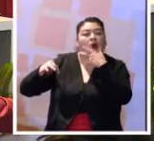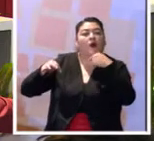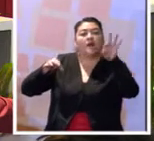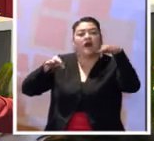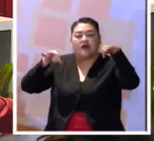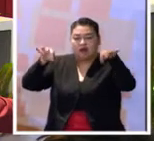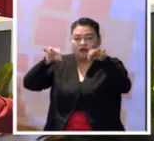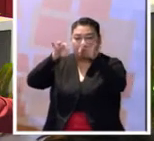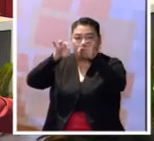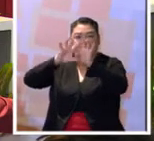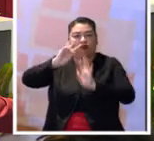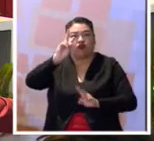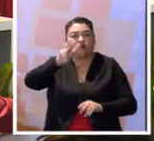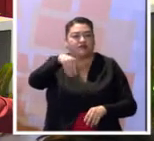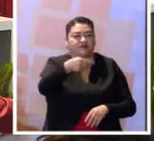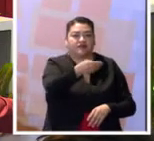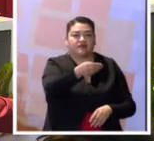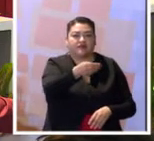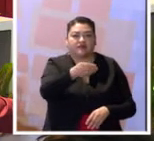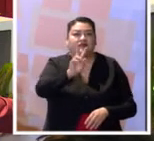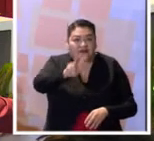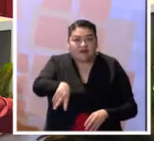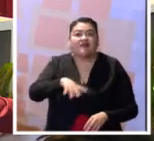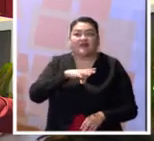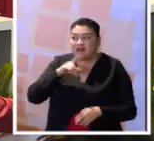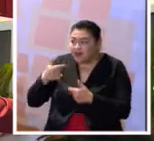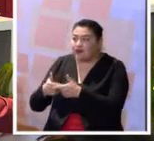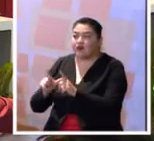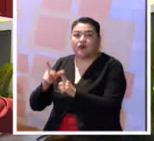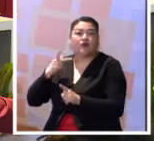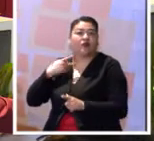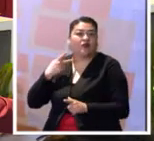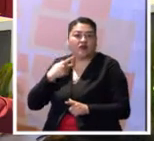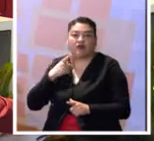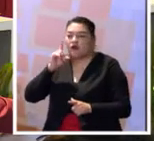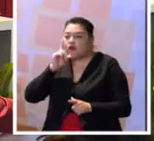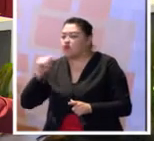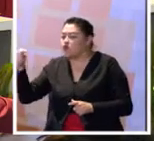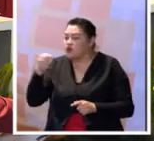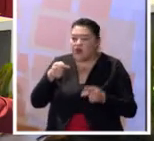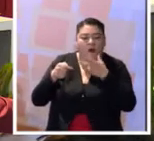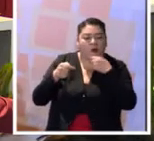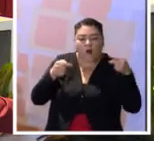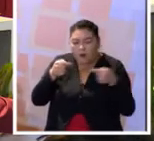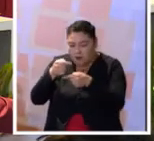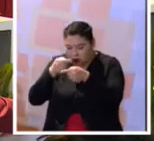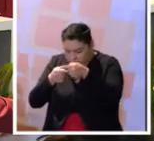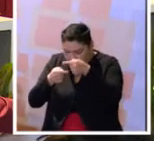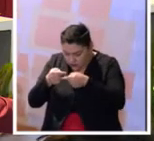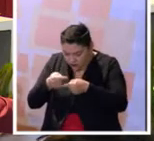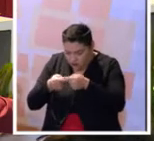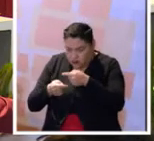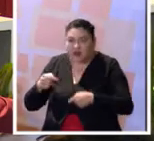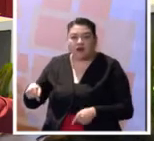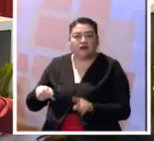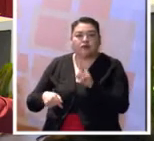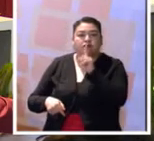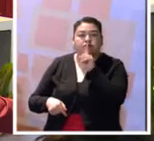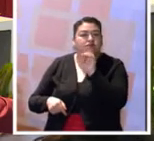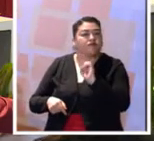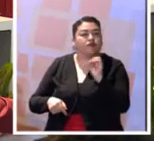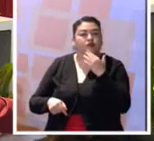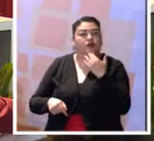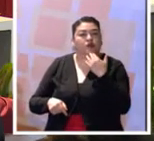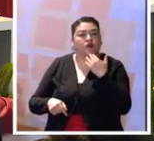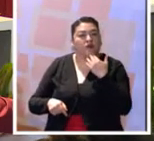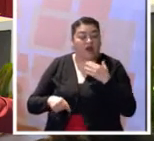sea, el partido político no había intercalado sus listas alternadas por género. No lo hizo. Pese a que ese